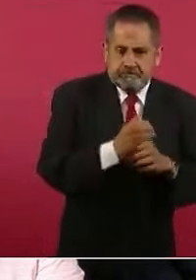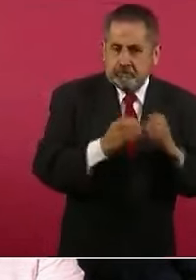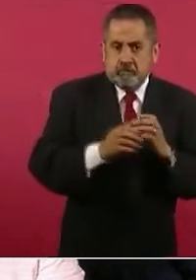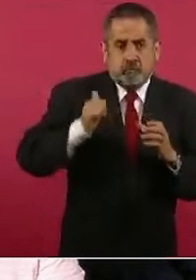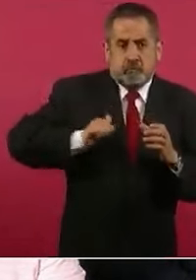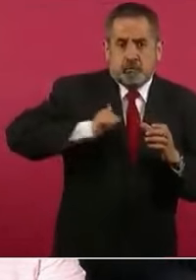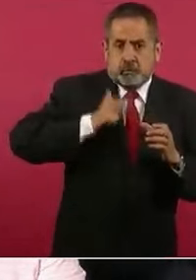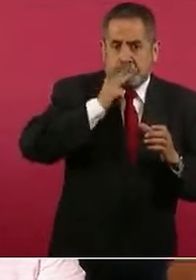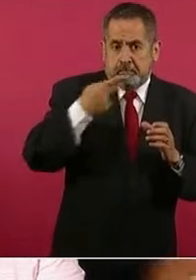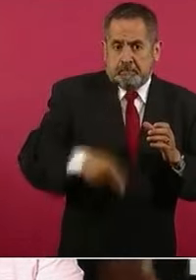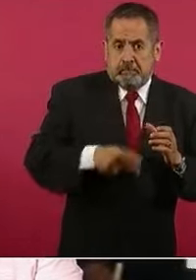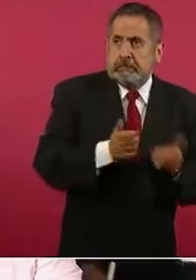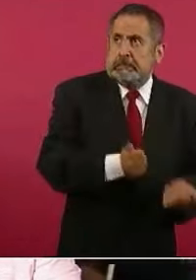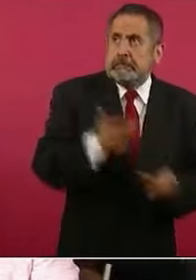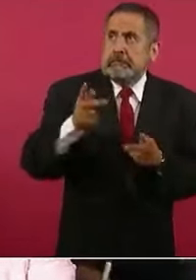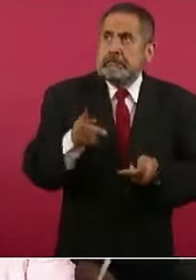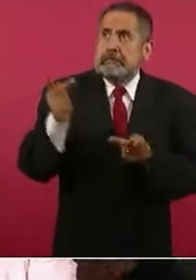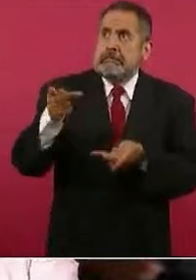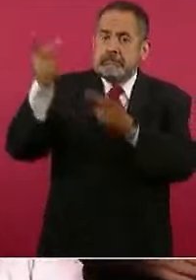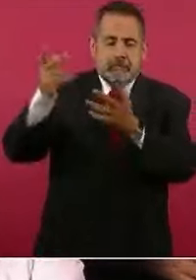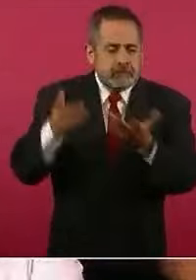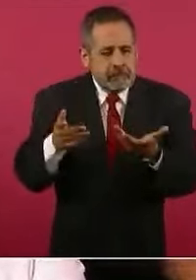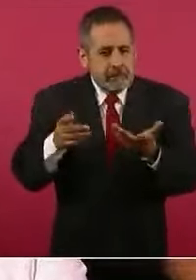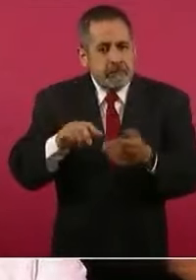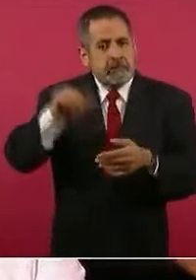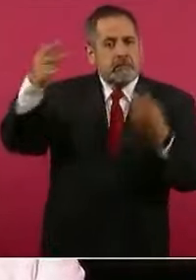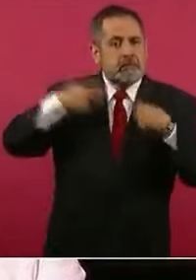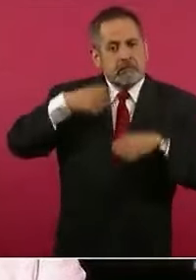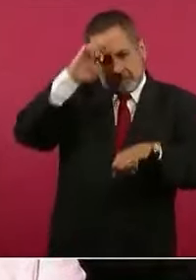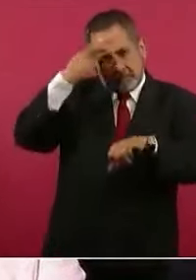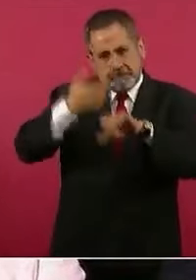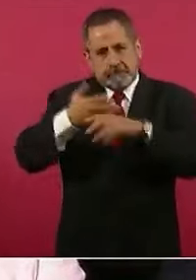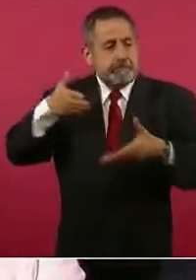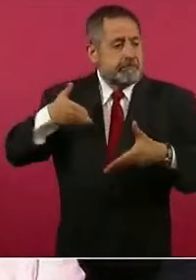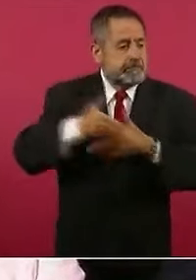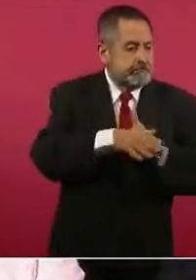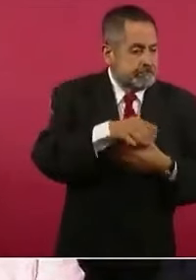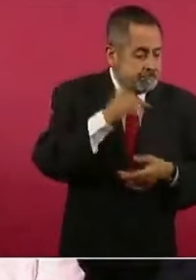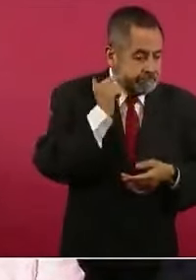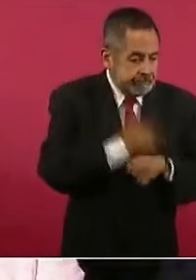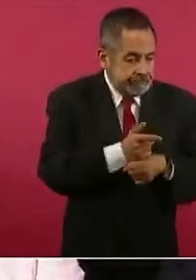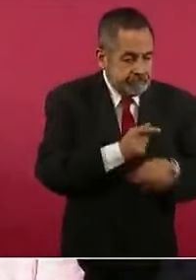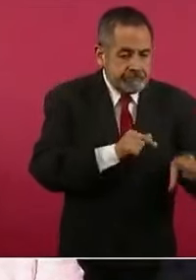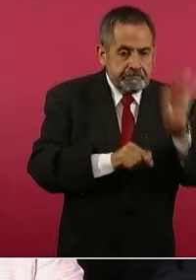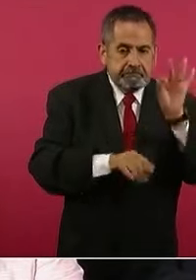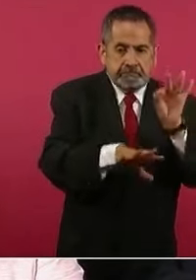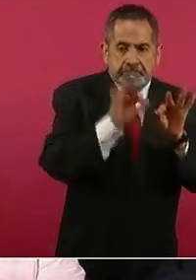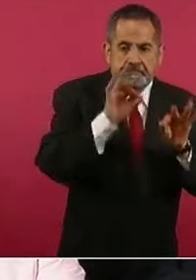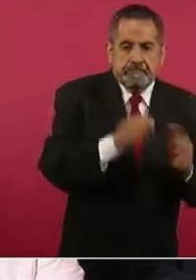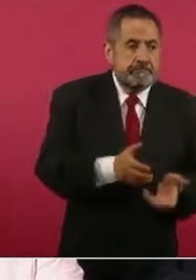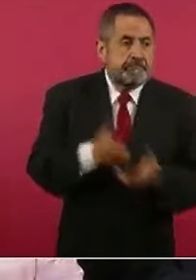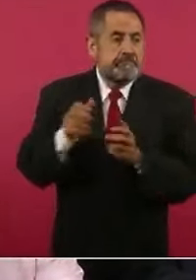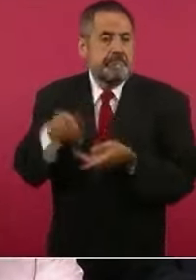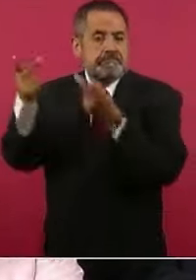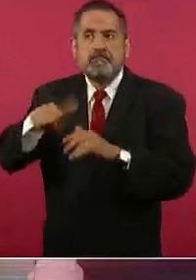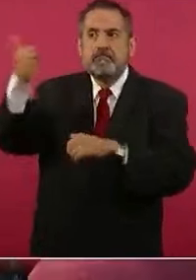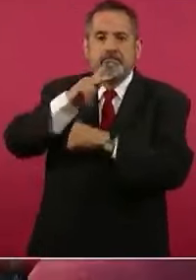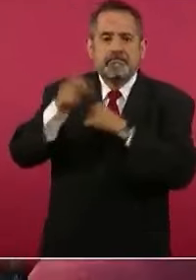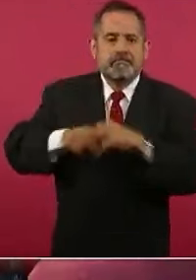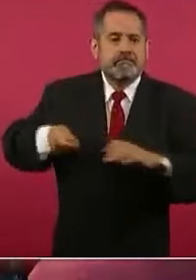ha detectado la participación de personas extranjeras, así como la aparición de piezas arqueológicas que han sido ofertadas en